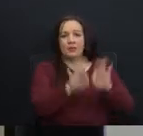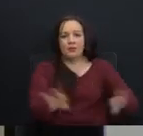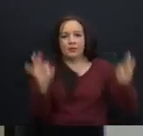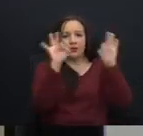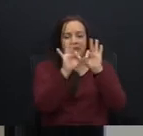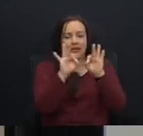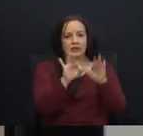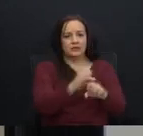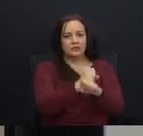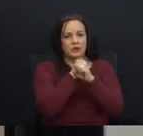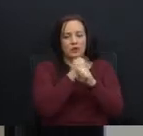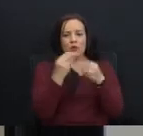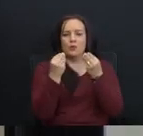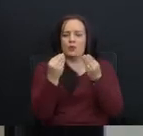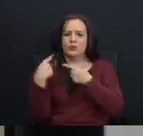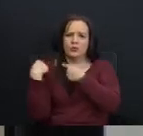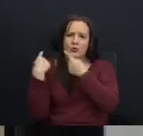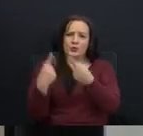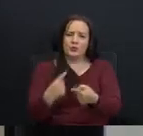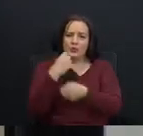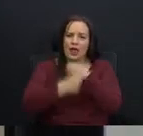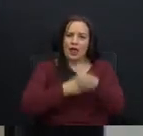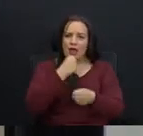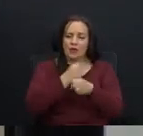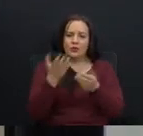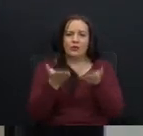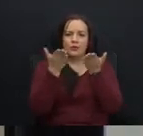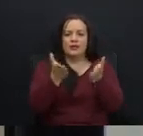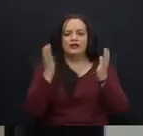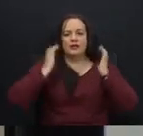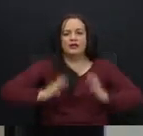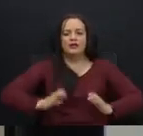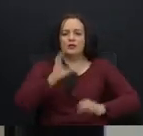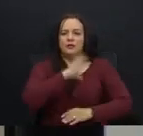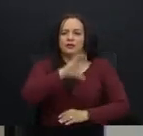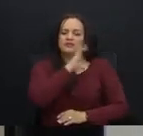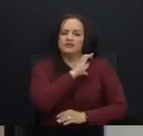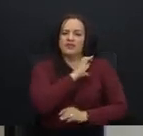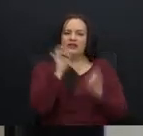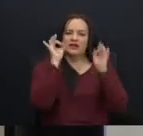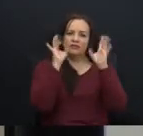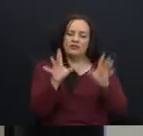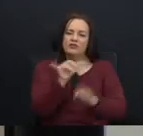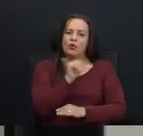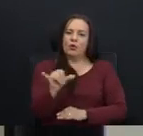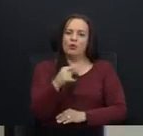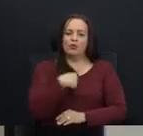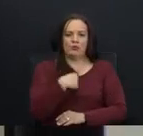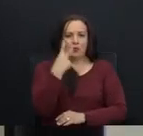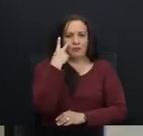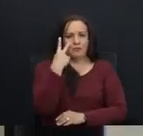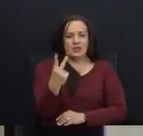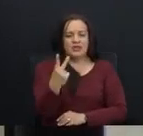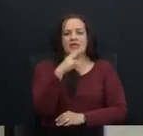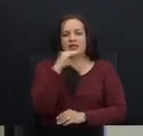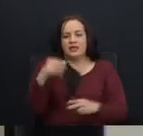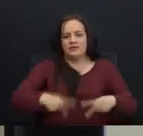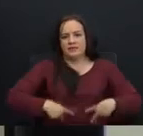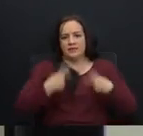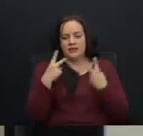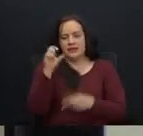con tantísima trayectoria le ofrezca a los clientes condiciones tan deplorables como la que viví el sábado